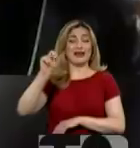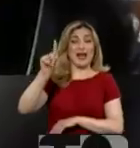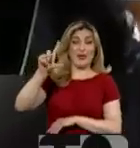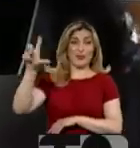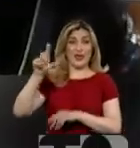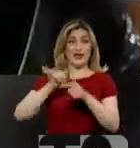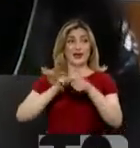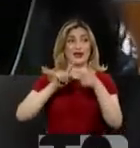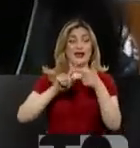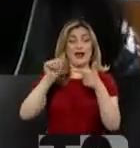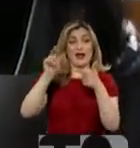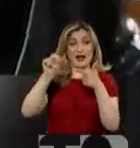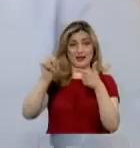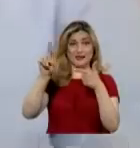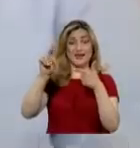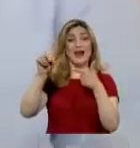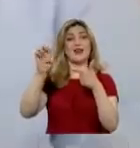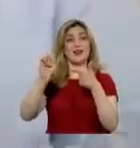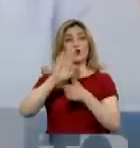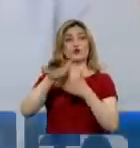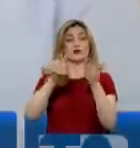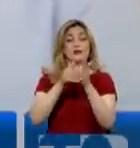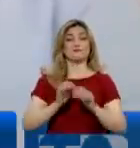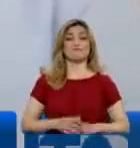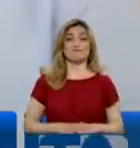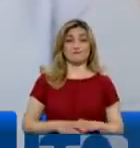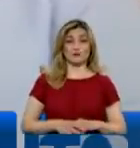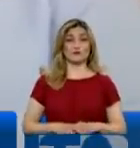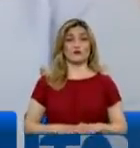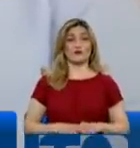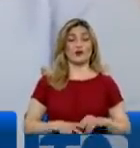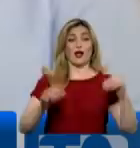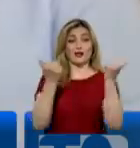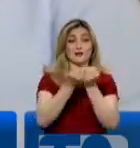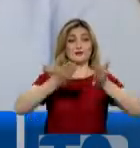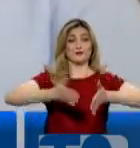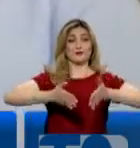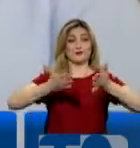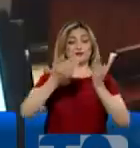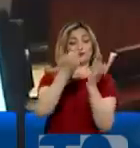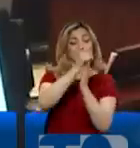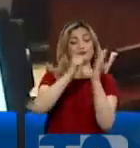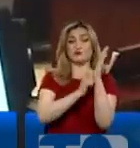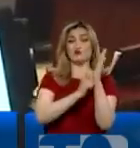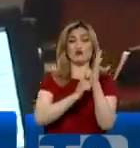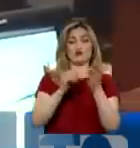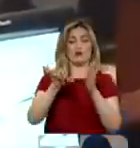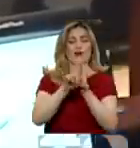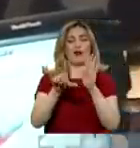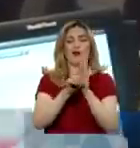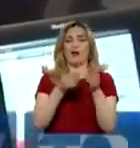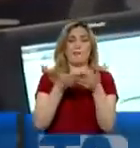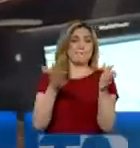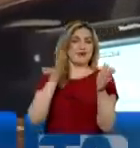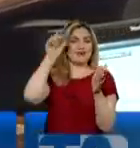mandada por la izquierda democrática la agenda legislativa que tiene que estar en acuerdo con el gobierno tiene que estar abierta en quito andrew a